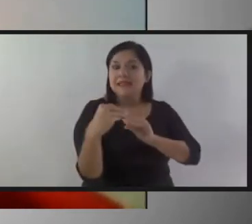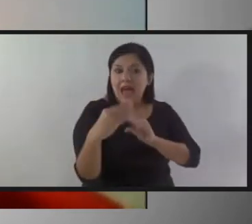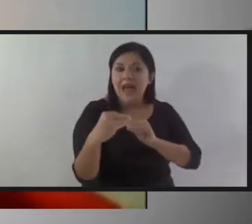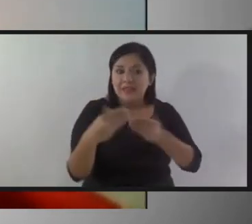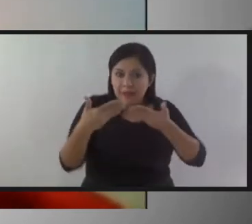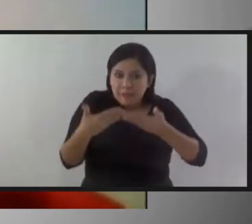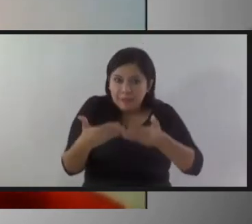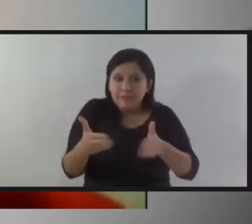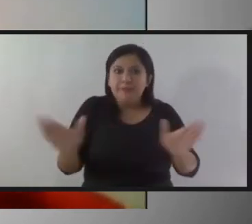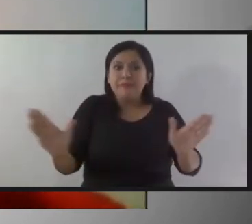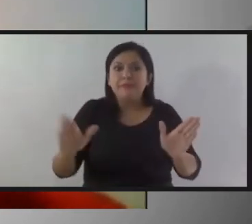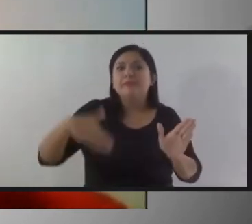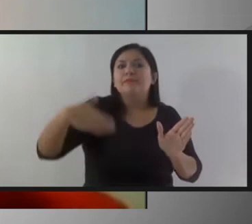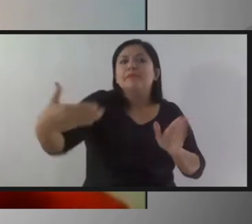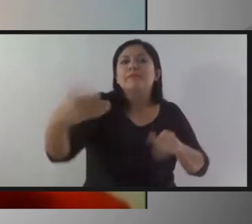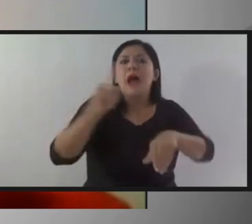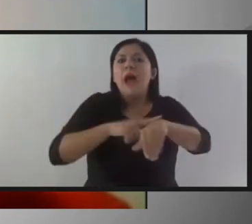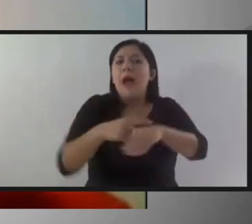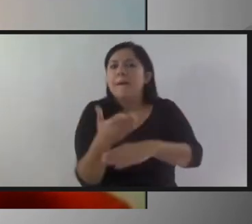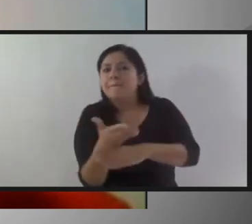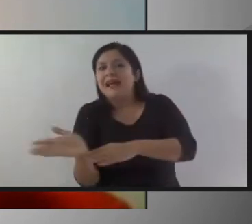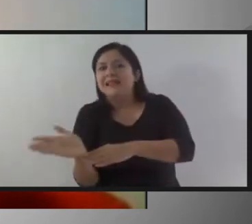llegue el momento de las preguntas.